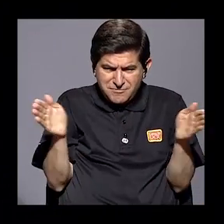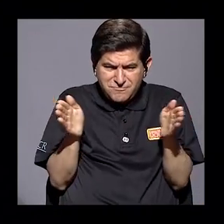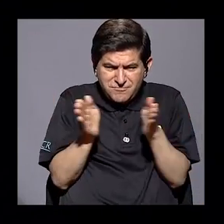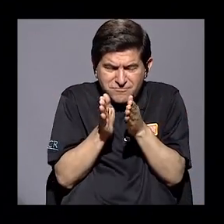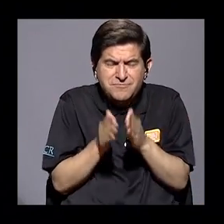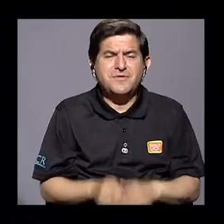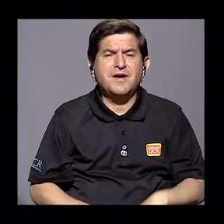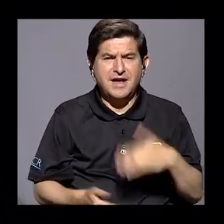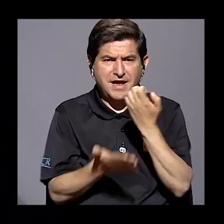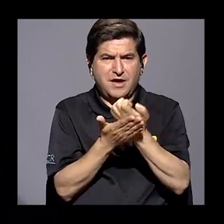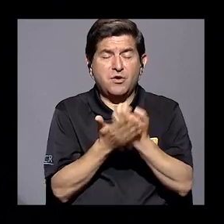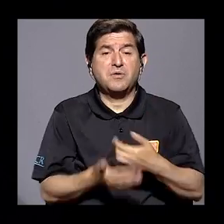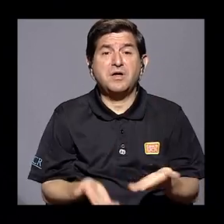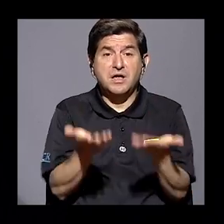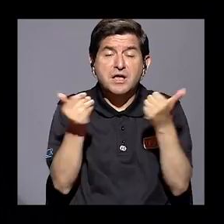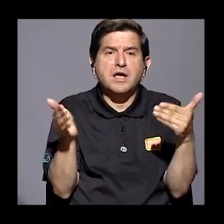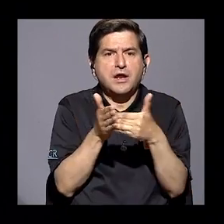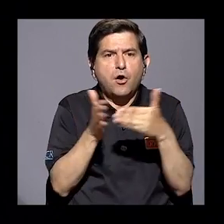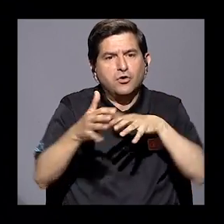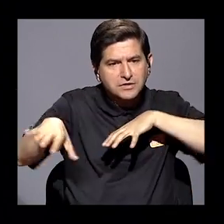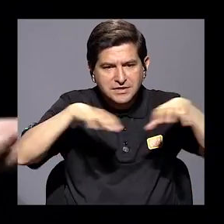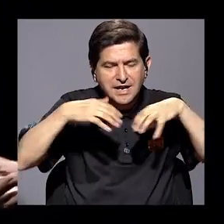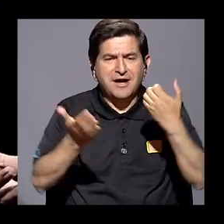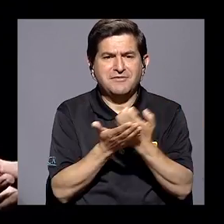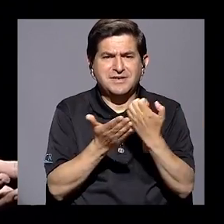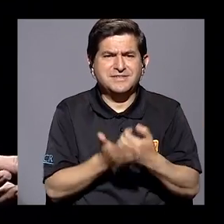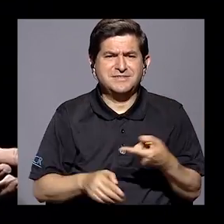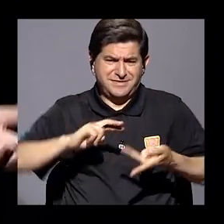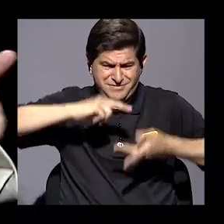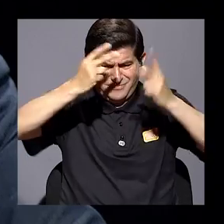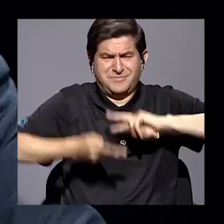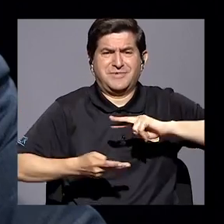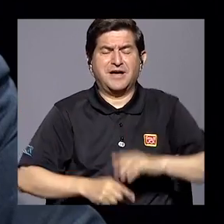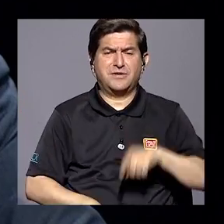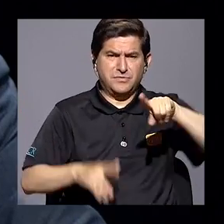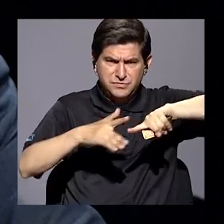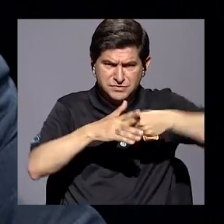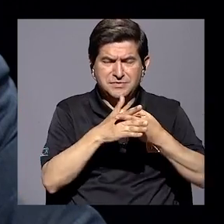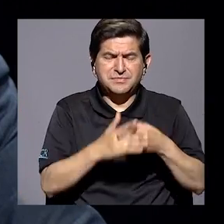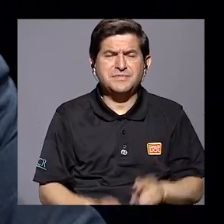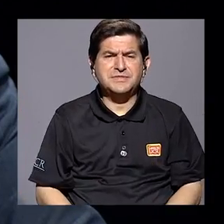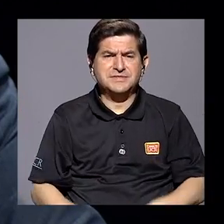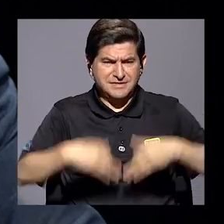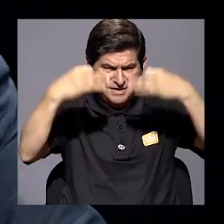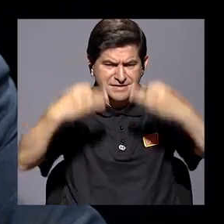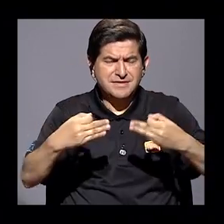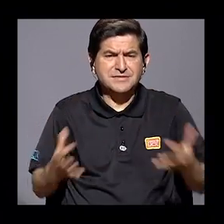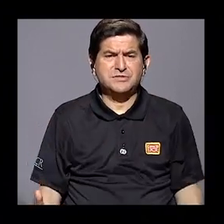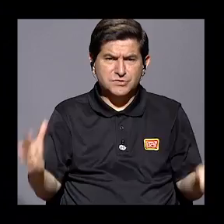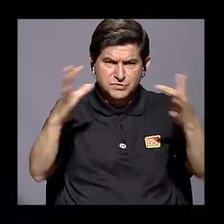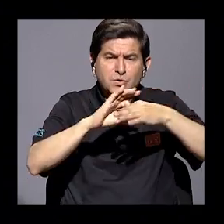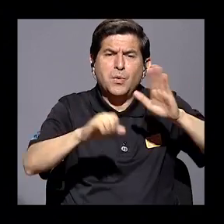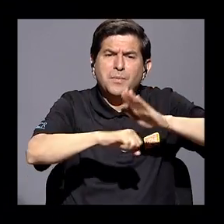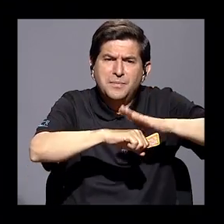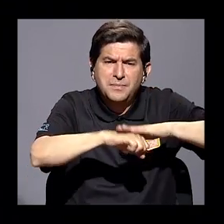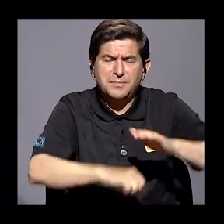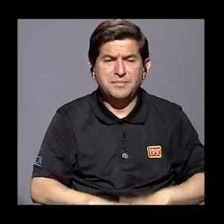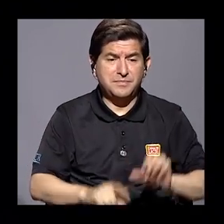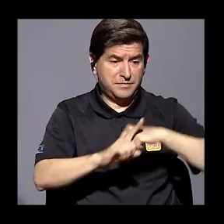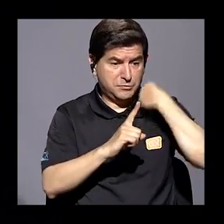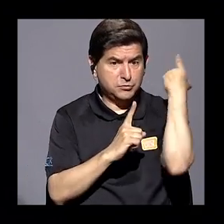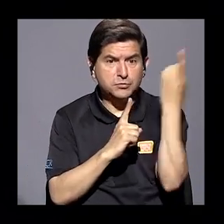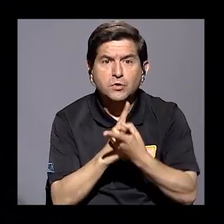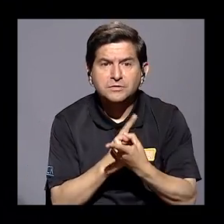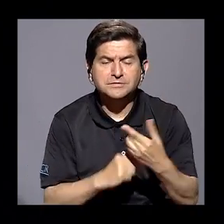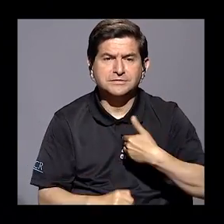económica y al mismo tiempo esperas que se reactiva la economía es contradictorio vos tenés que empezar a tomar medidas que en conjunto permitan que